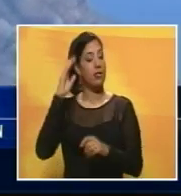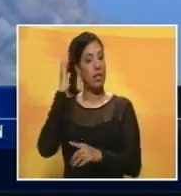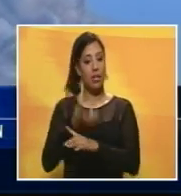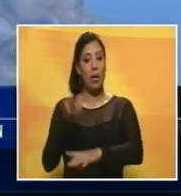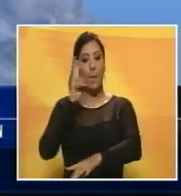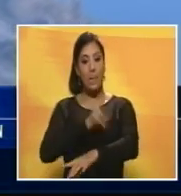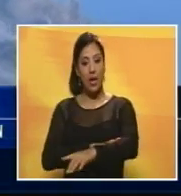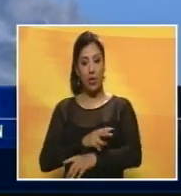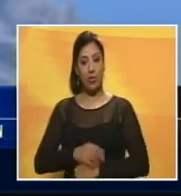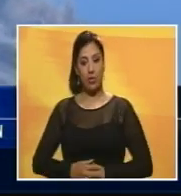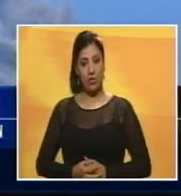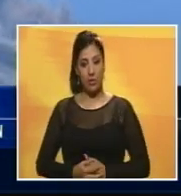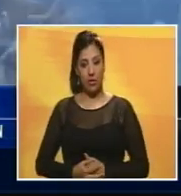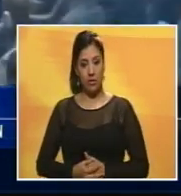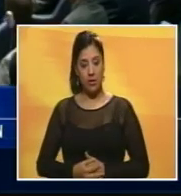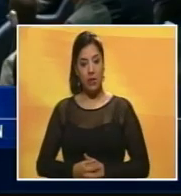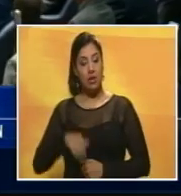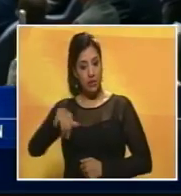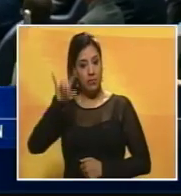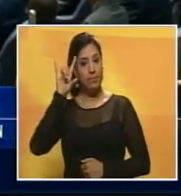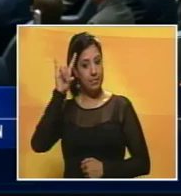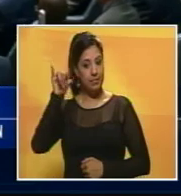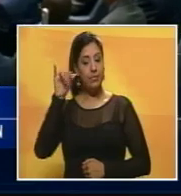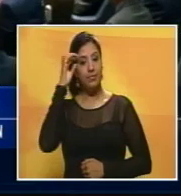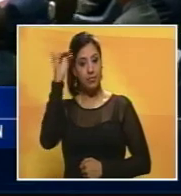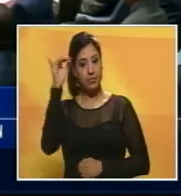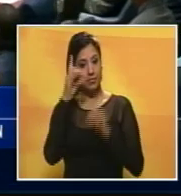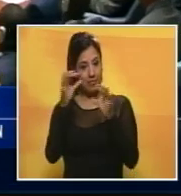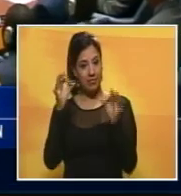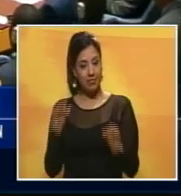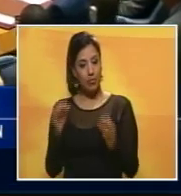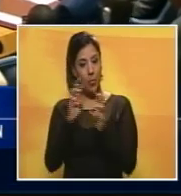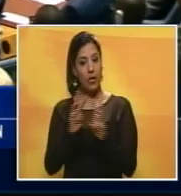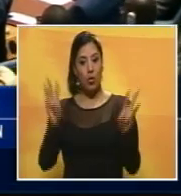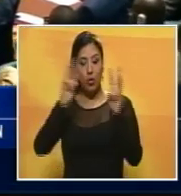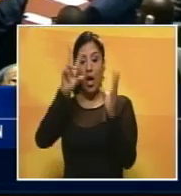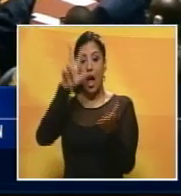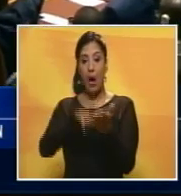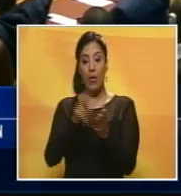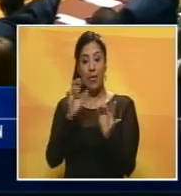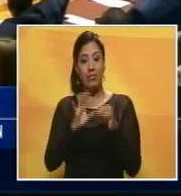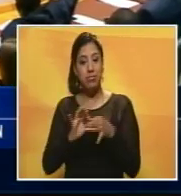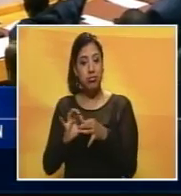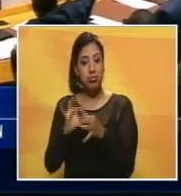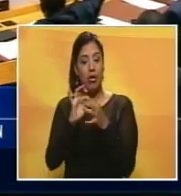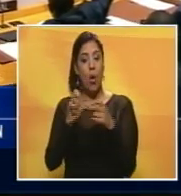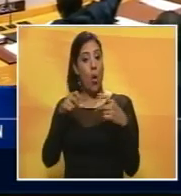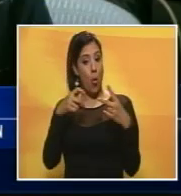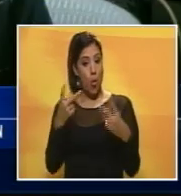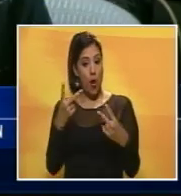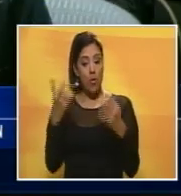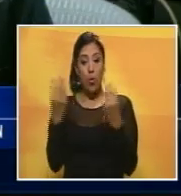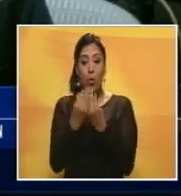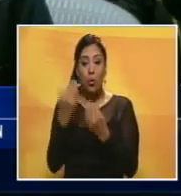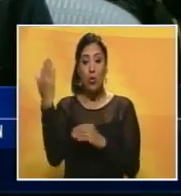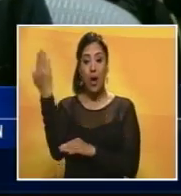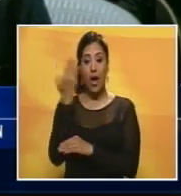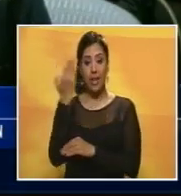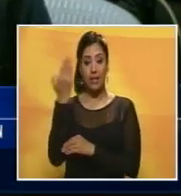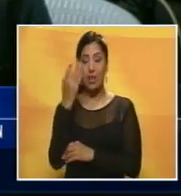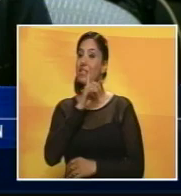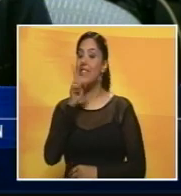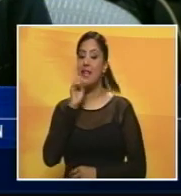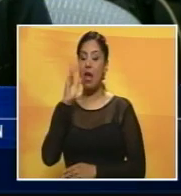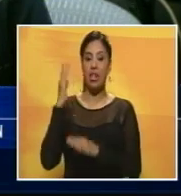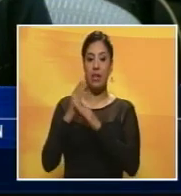nucleares y armamentísticos. Este lunes, el Consejo de Seguridad de la ONU aprobó por unanimidad un nuevo conjunto de sanciones que